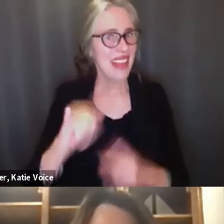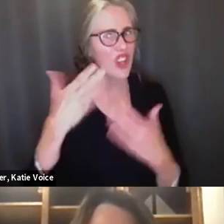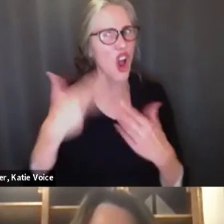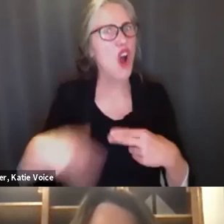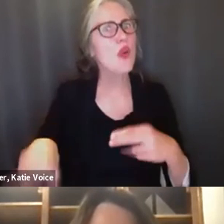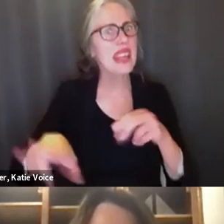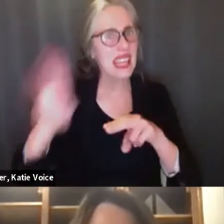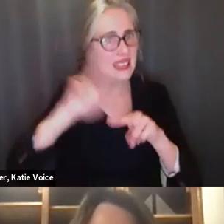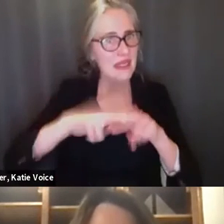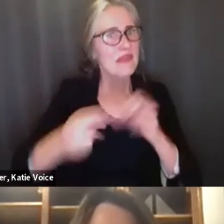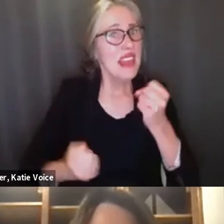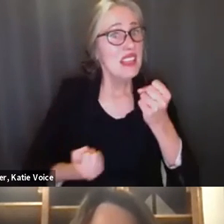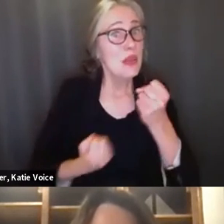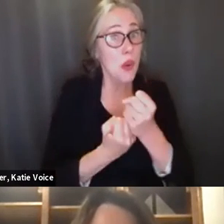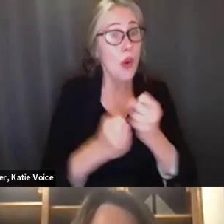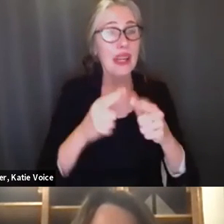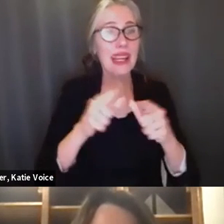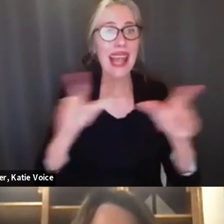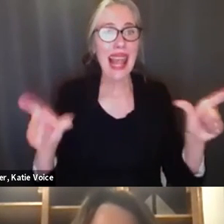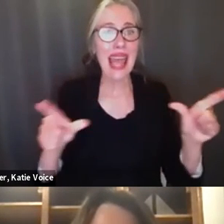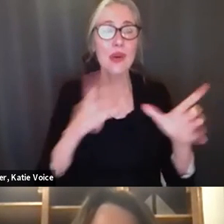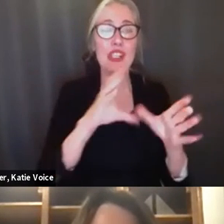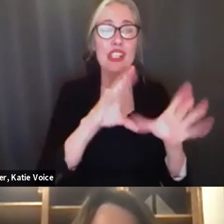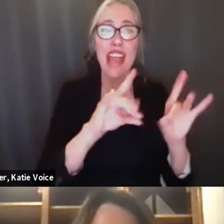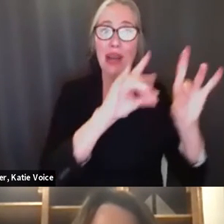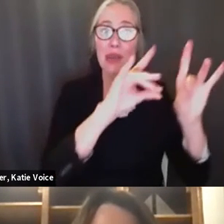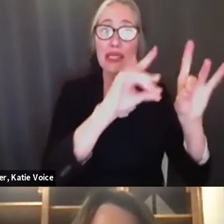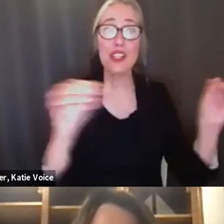aumentado la adquisición lingüística.